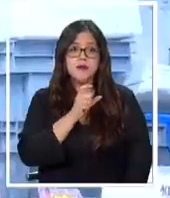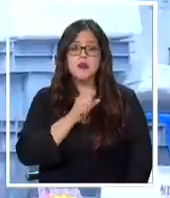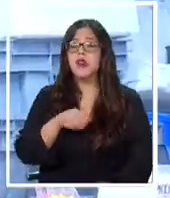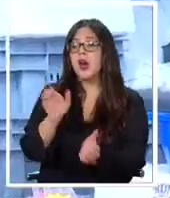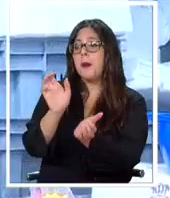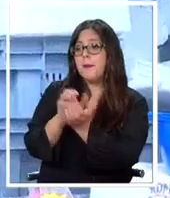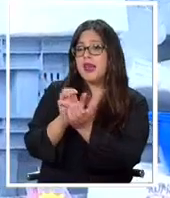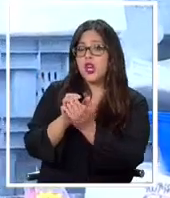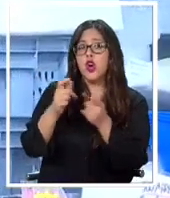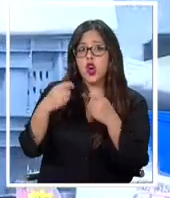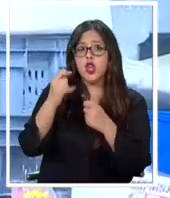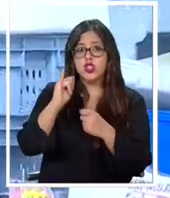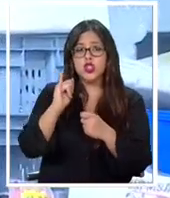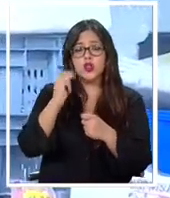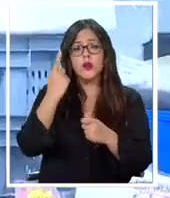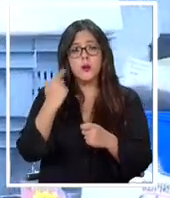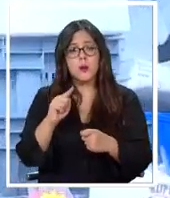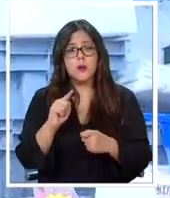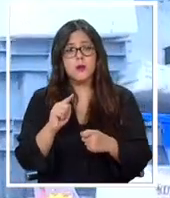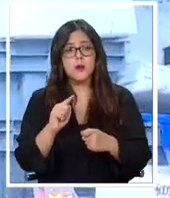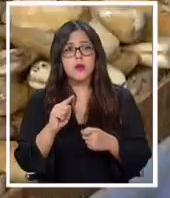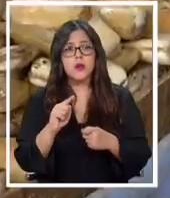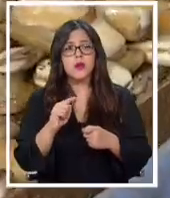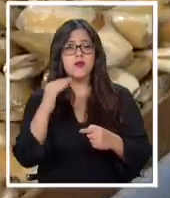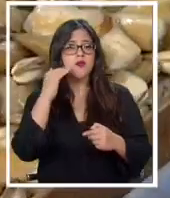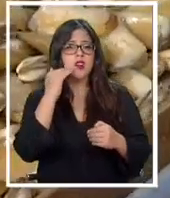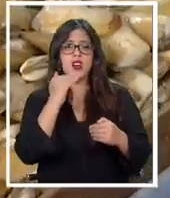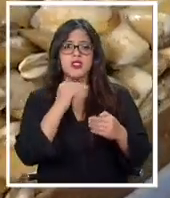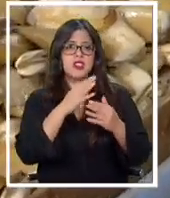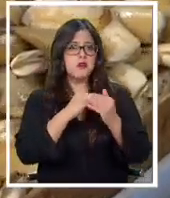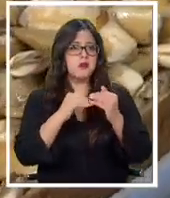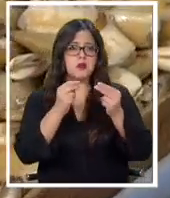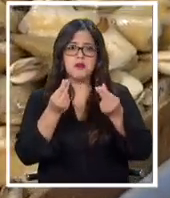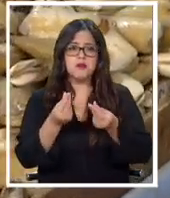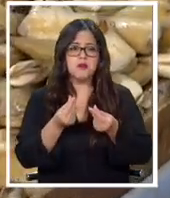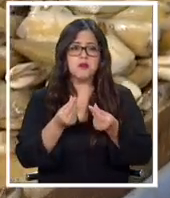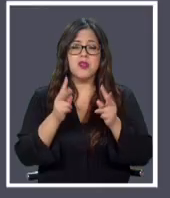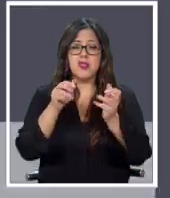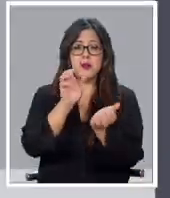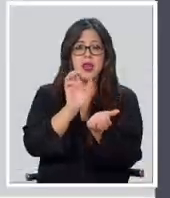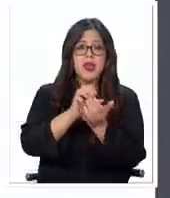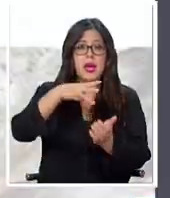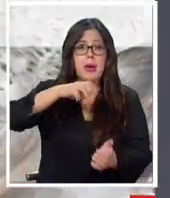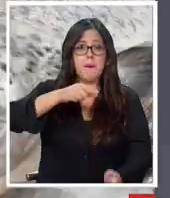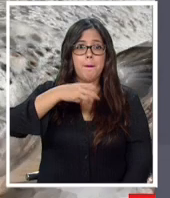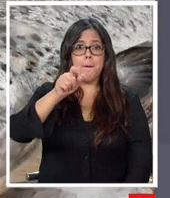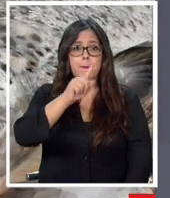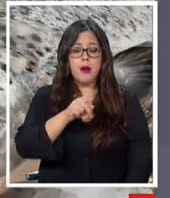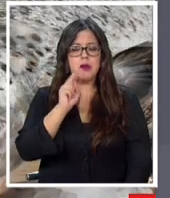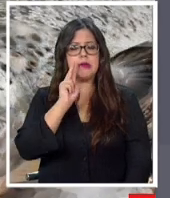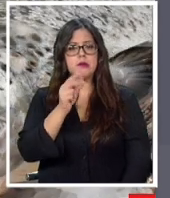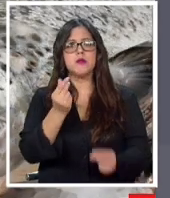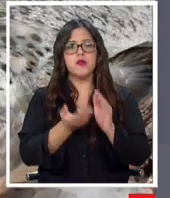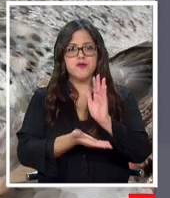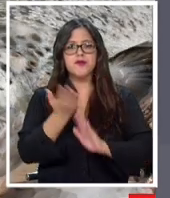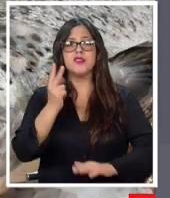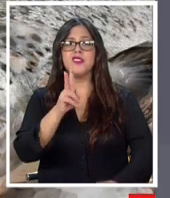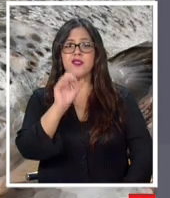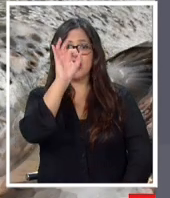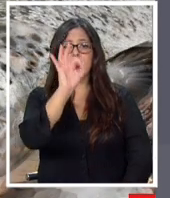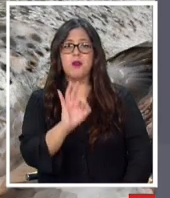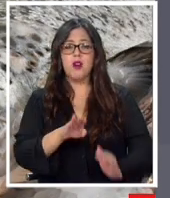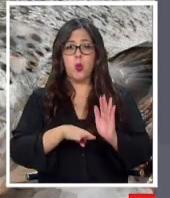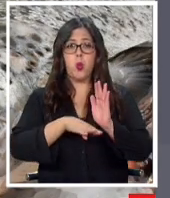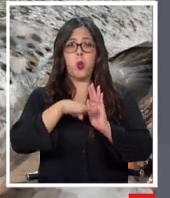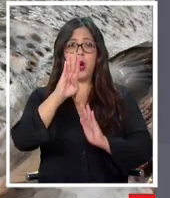más caros, pero en general está todo casi al mismo precio. En el caso de las machas, el alza se sintió. Casi un